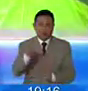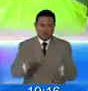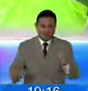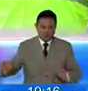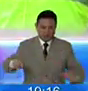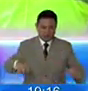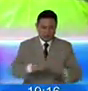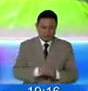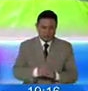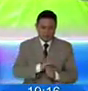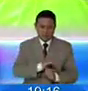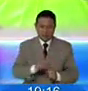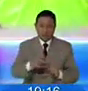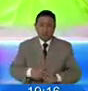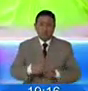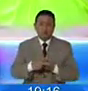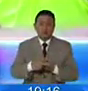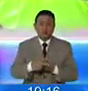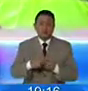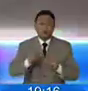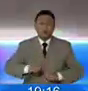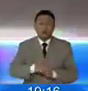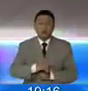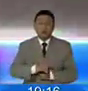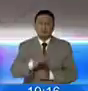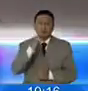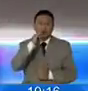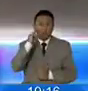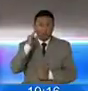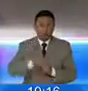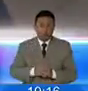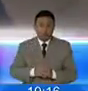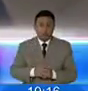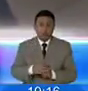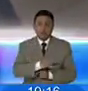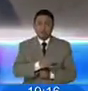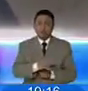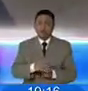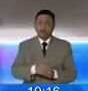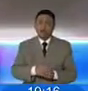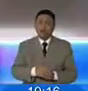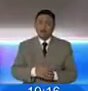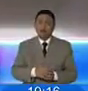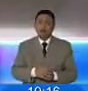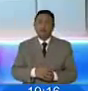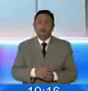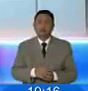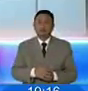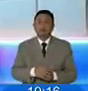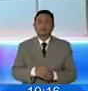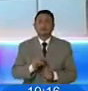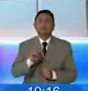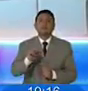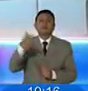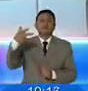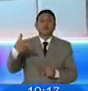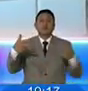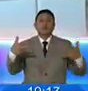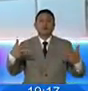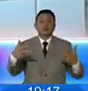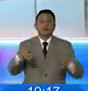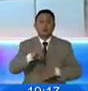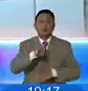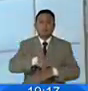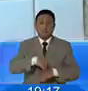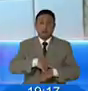personas, comenzó a receptar a menores de edad en su academia, colocando cámaras clandestinas específicamente en